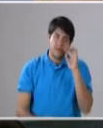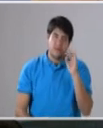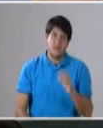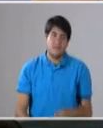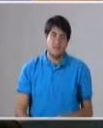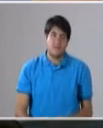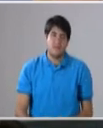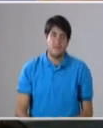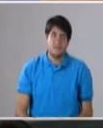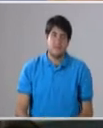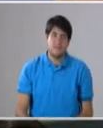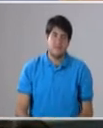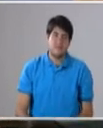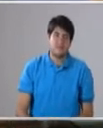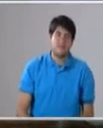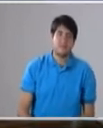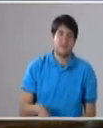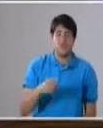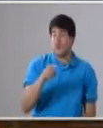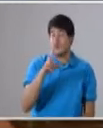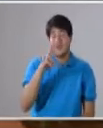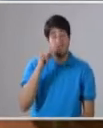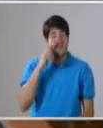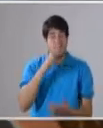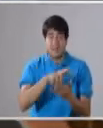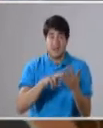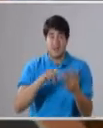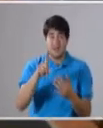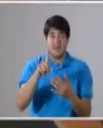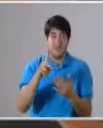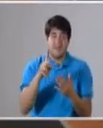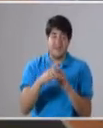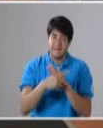Ah, usted no ha oído ese capítulo del hermano Sergio.